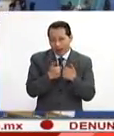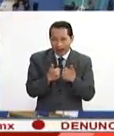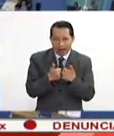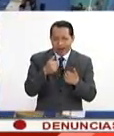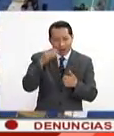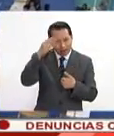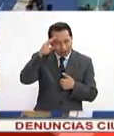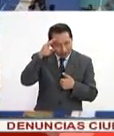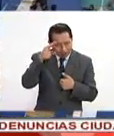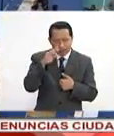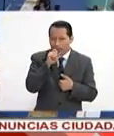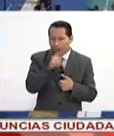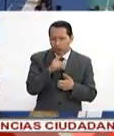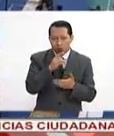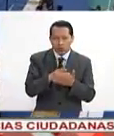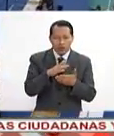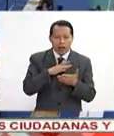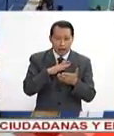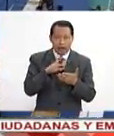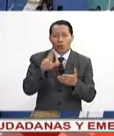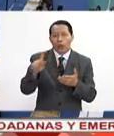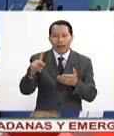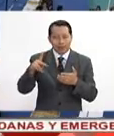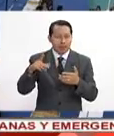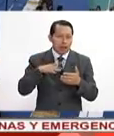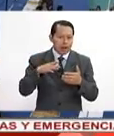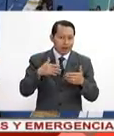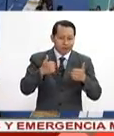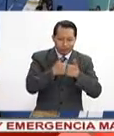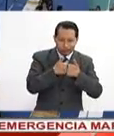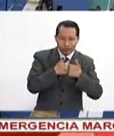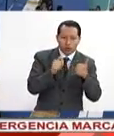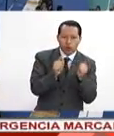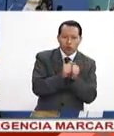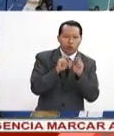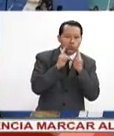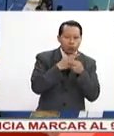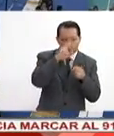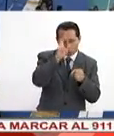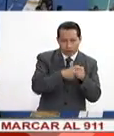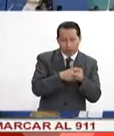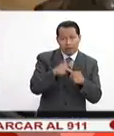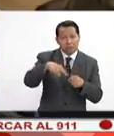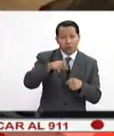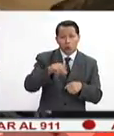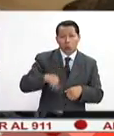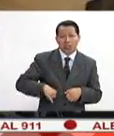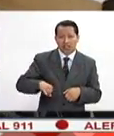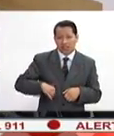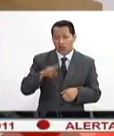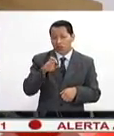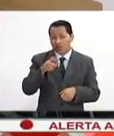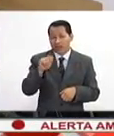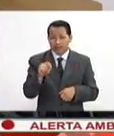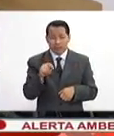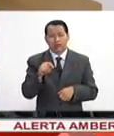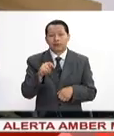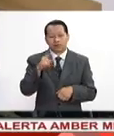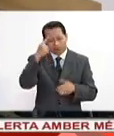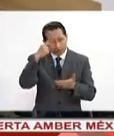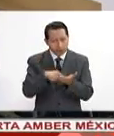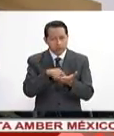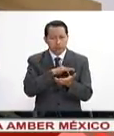con Irlanda, es la única parte del Reino Unido que tiene una frontera física con la Unión Europea. Entonces, ellos no están interesados en ese Brexit duro. Entonces,